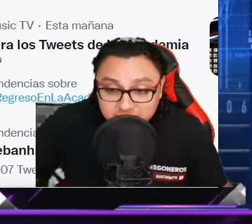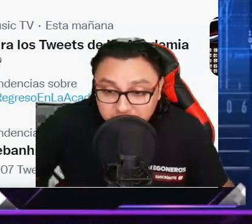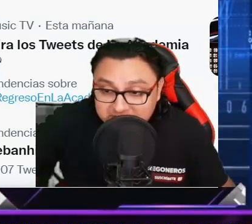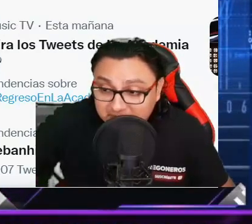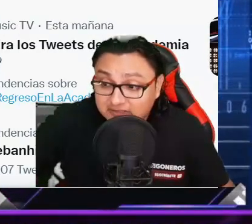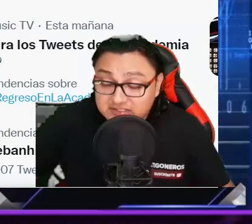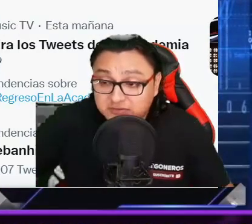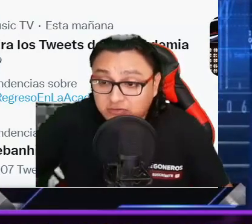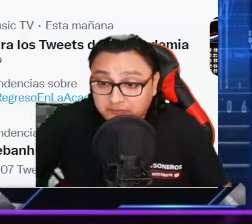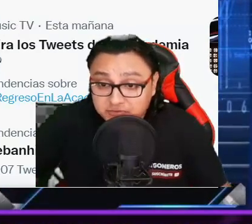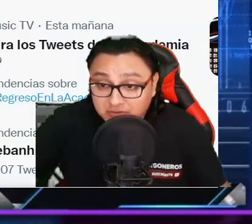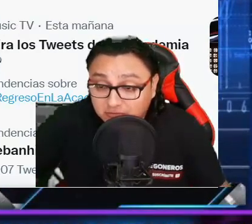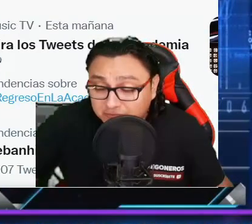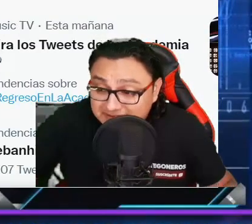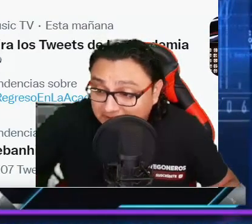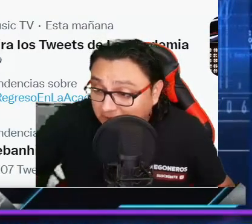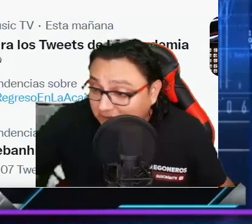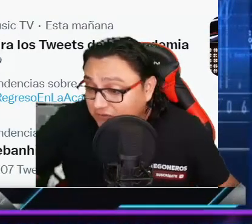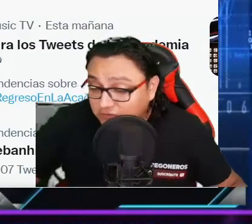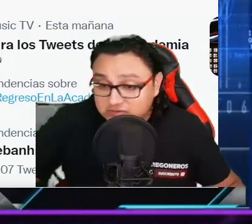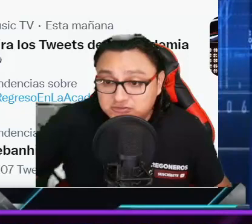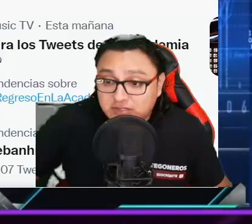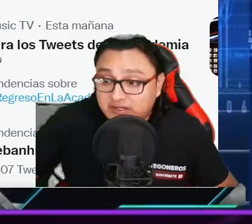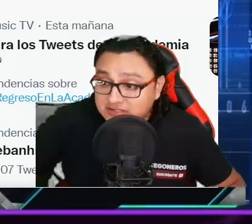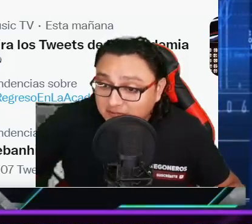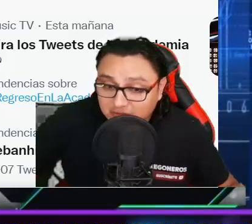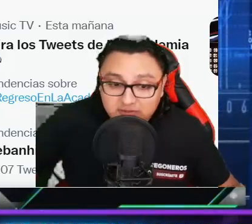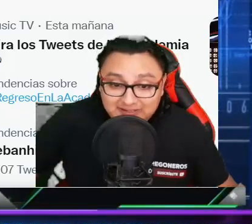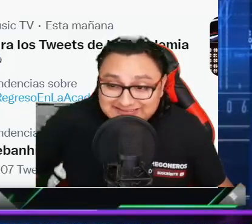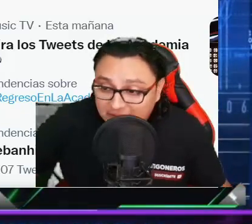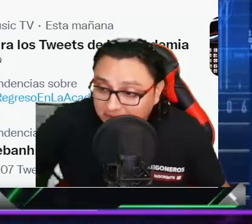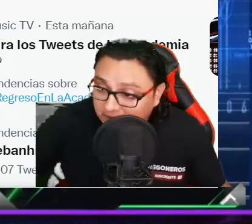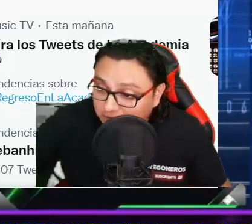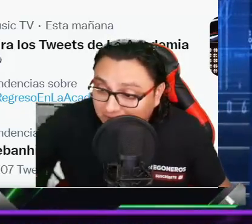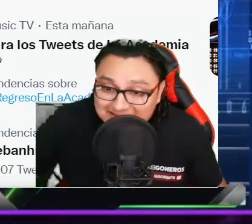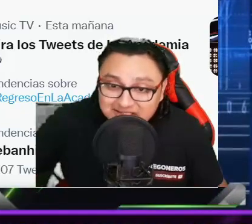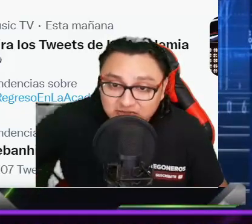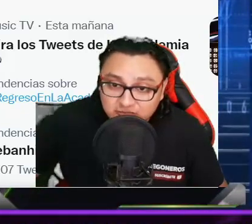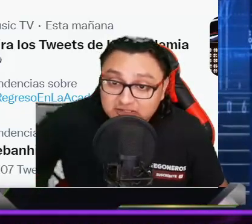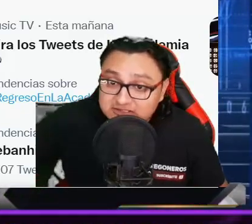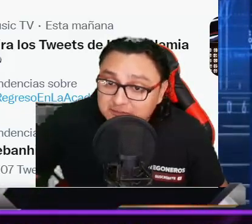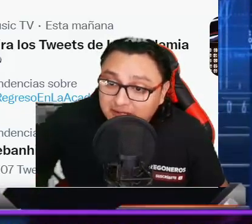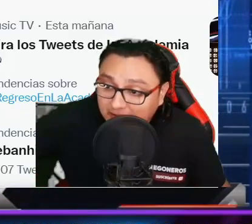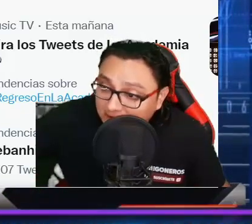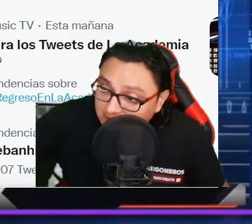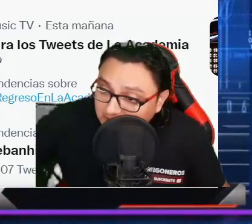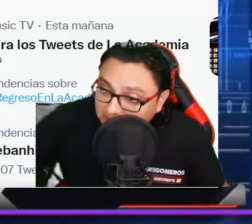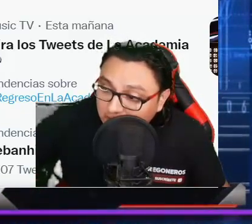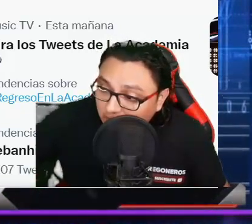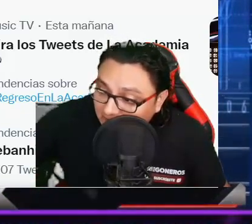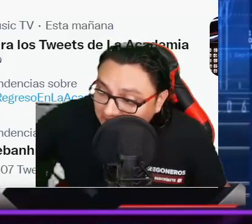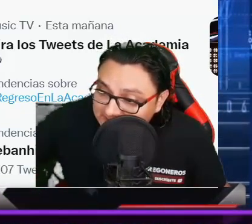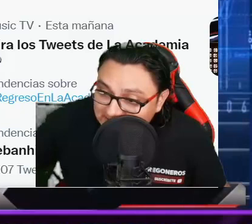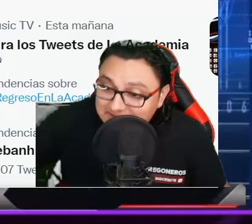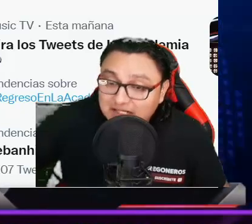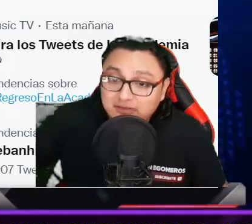pues nuestro presidente Andrés Manuel López Obrador pues sí tiene que hablar de todos esos temas, pero además trabajando hasta los fines de semana, y el día de